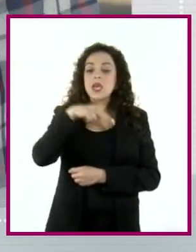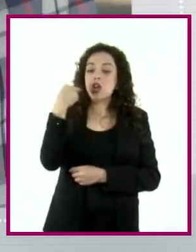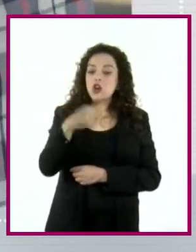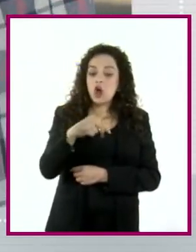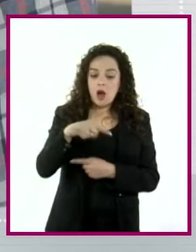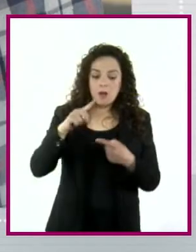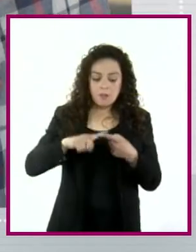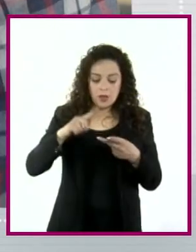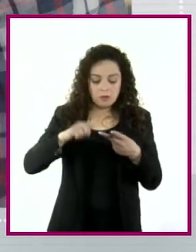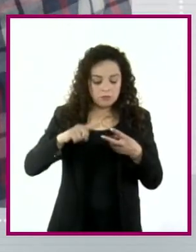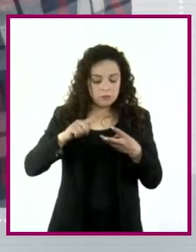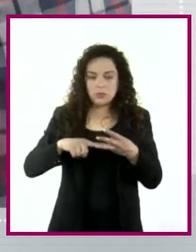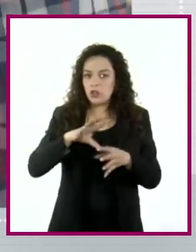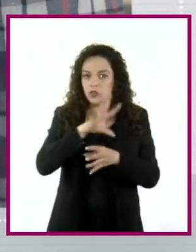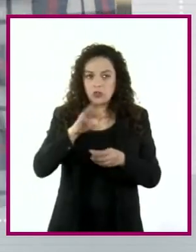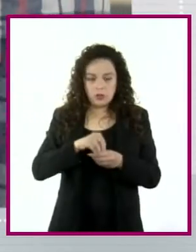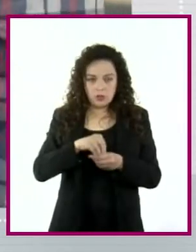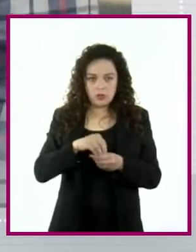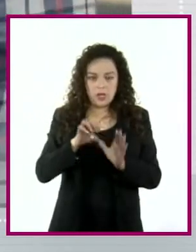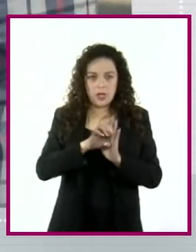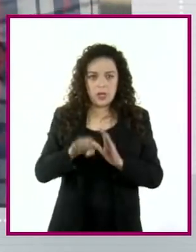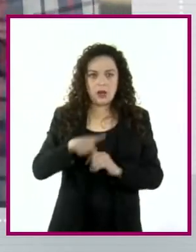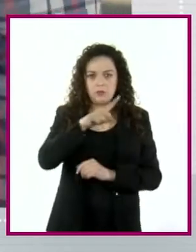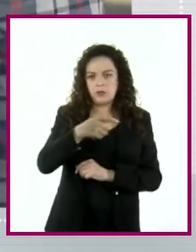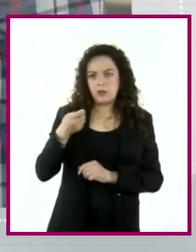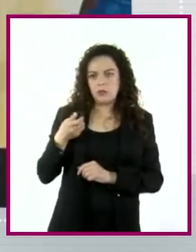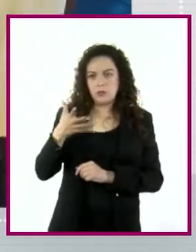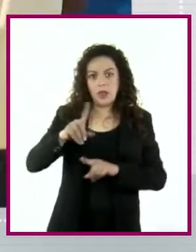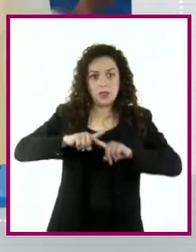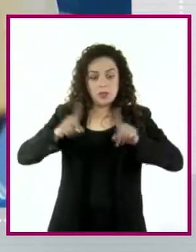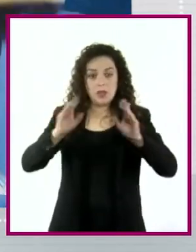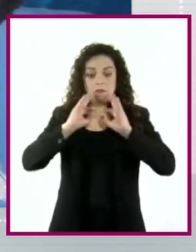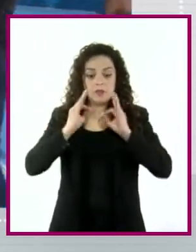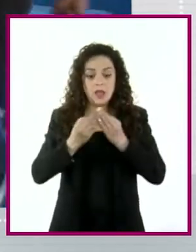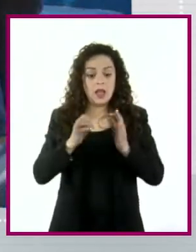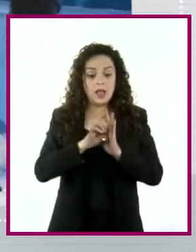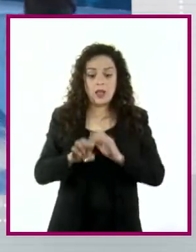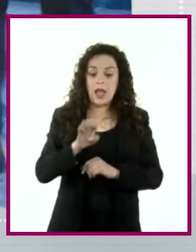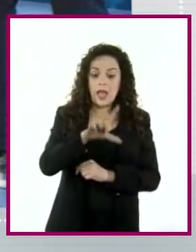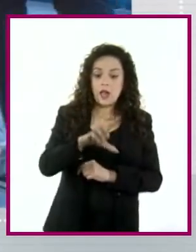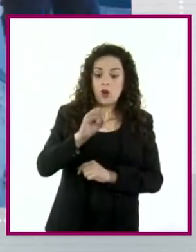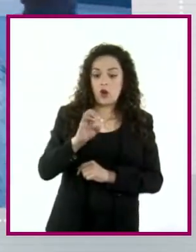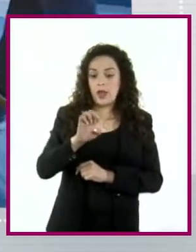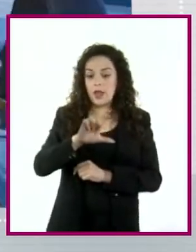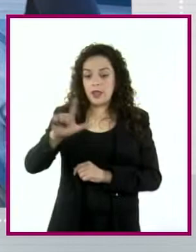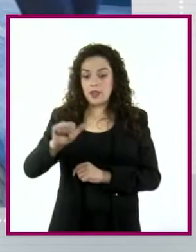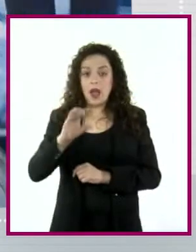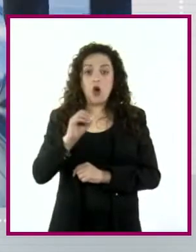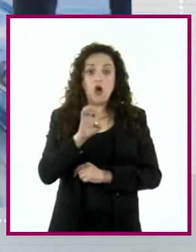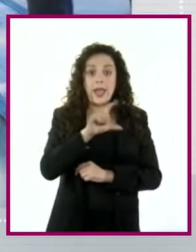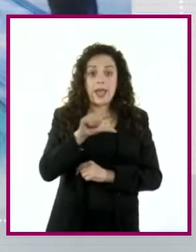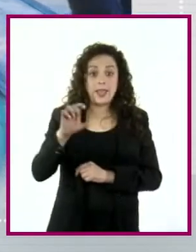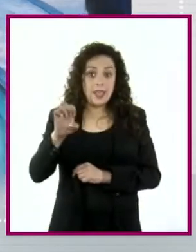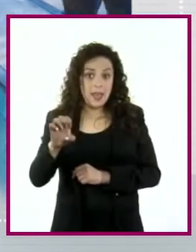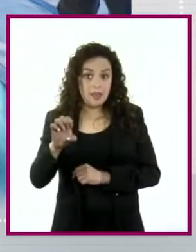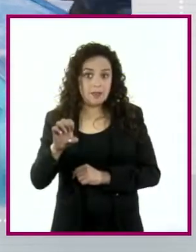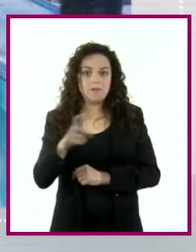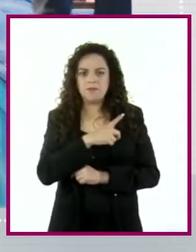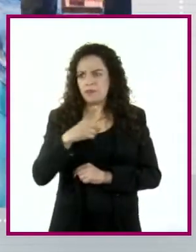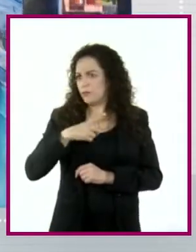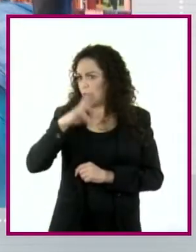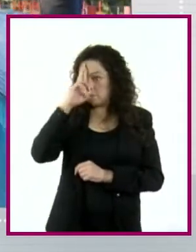Cuando alguien te pida que le llames con un pronombre diferente, como él o como ella o como ella,